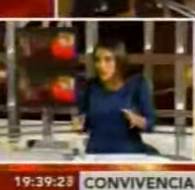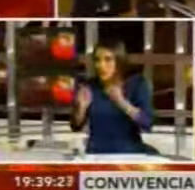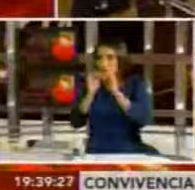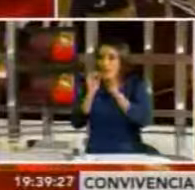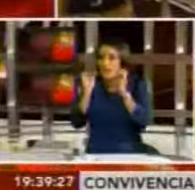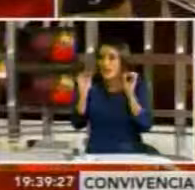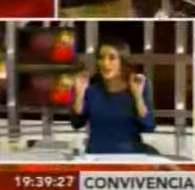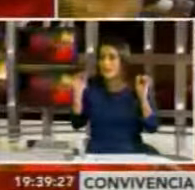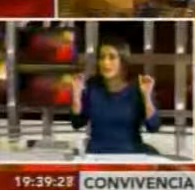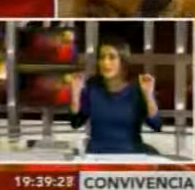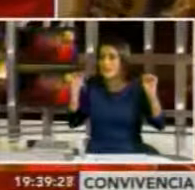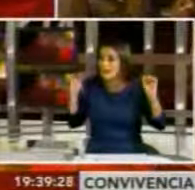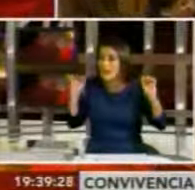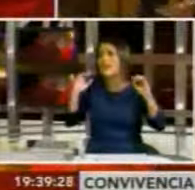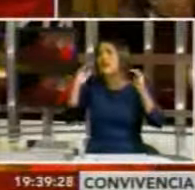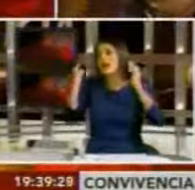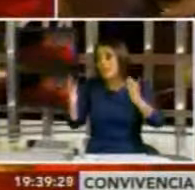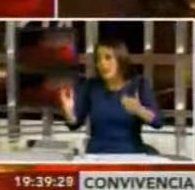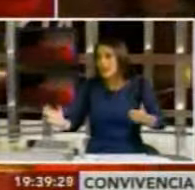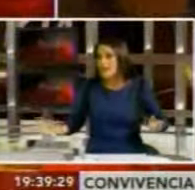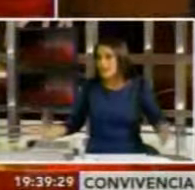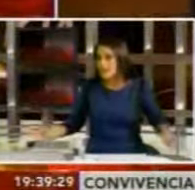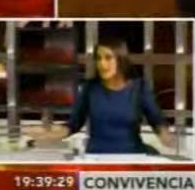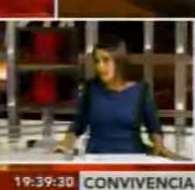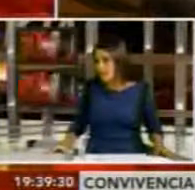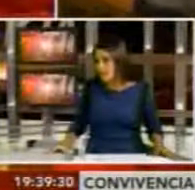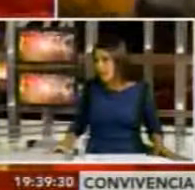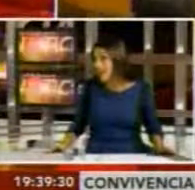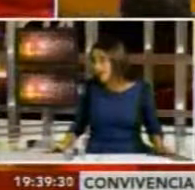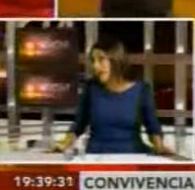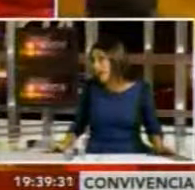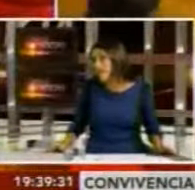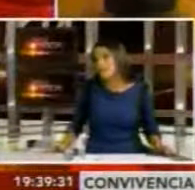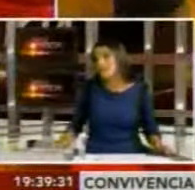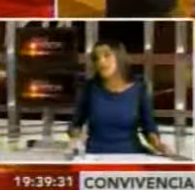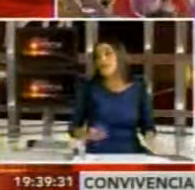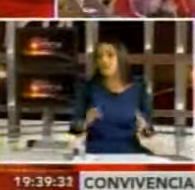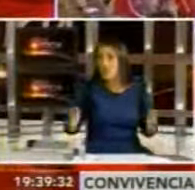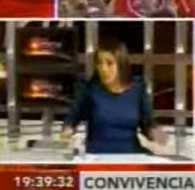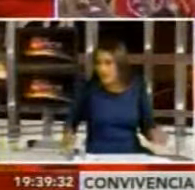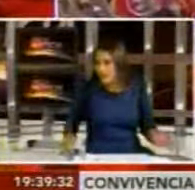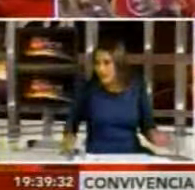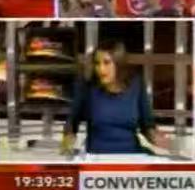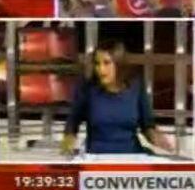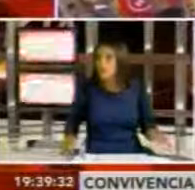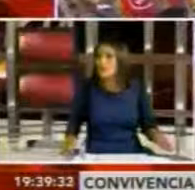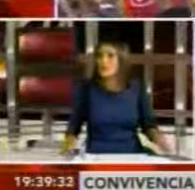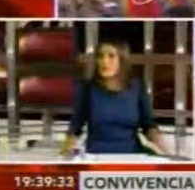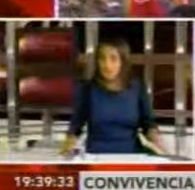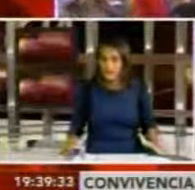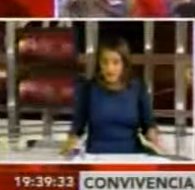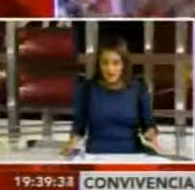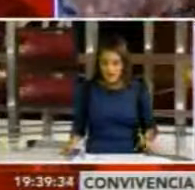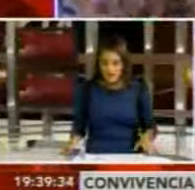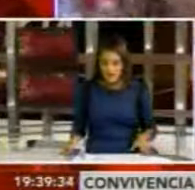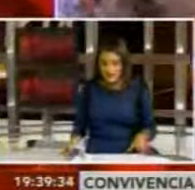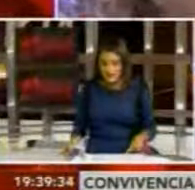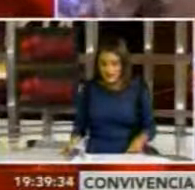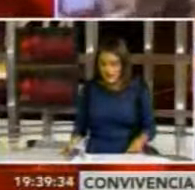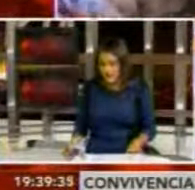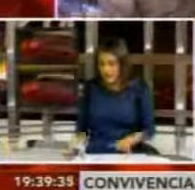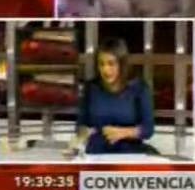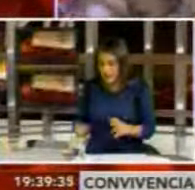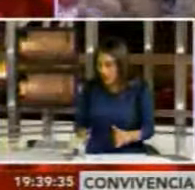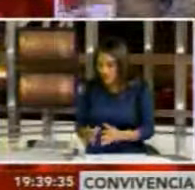espera de que Michelle Bachelet llegara a presidencia. Una vez que se produce esta elección, se gana esta elección, hay una serie de